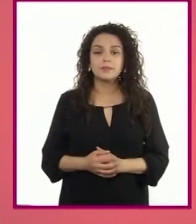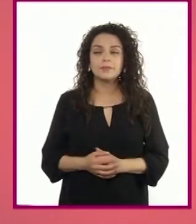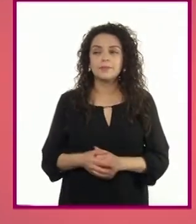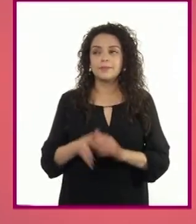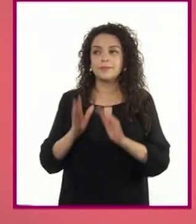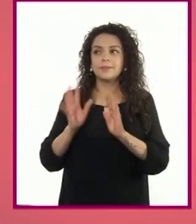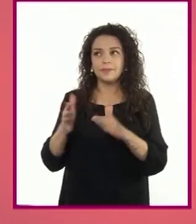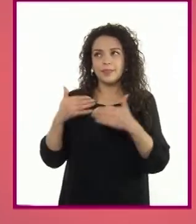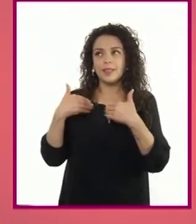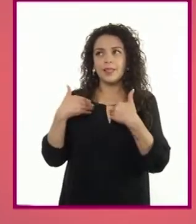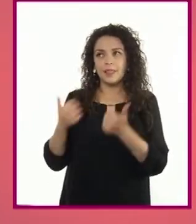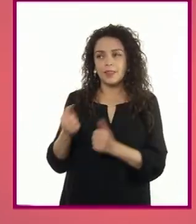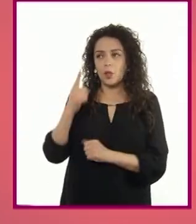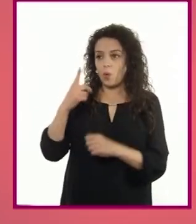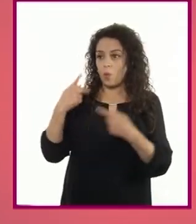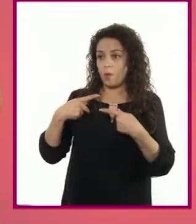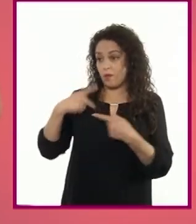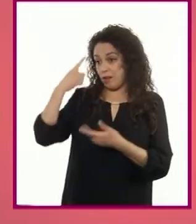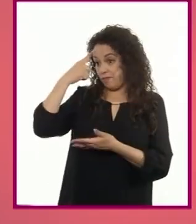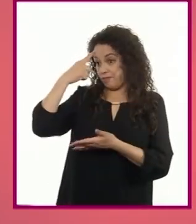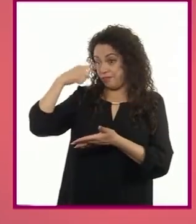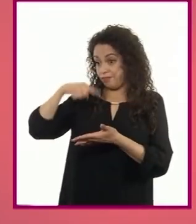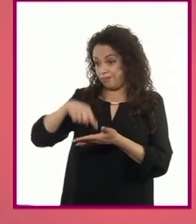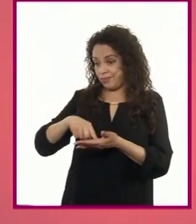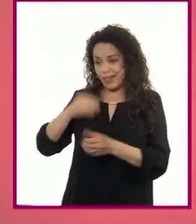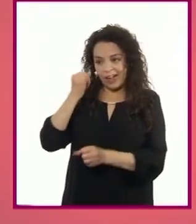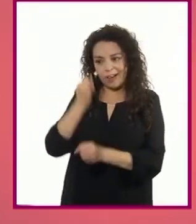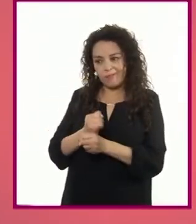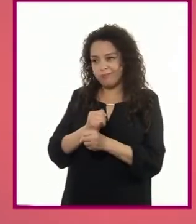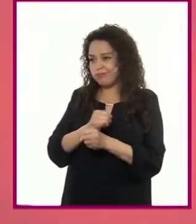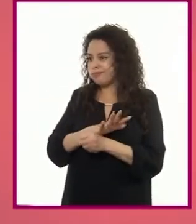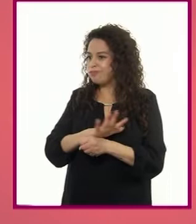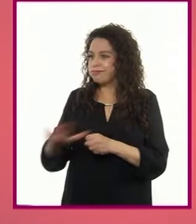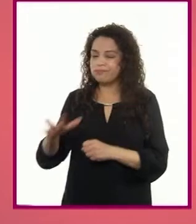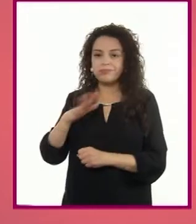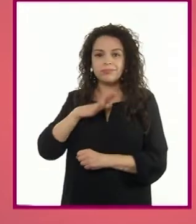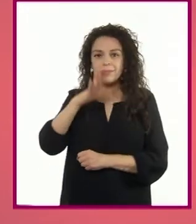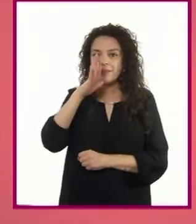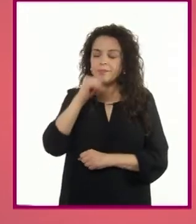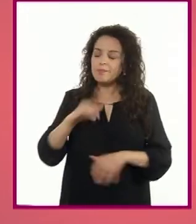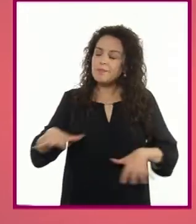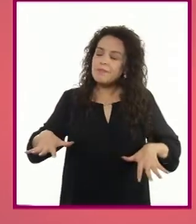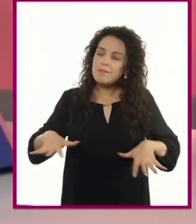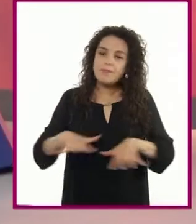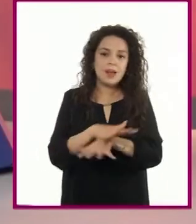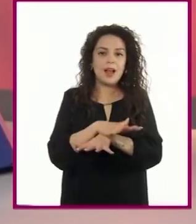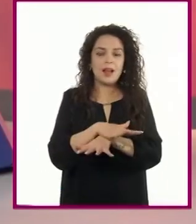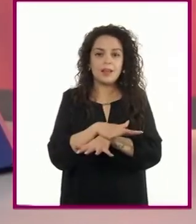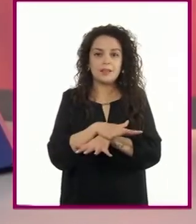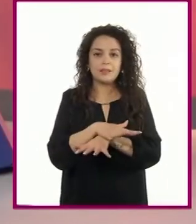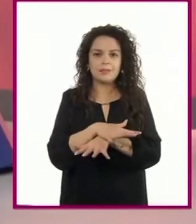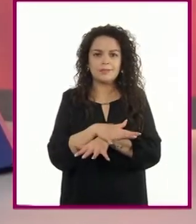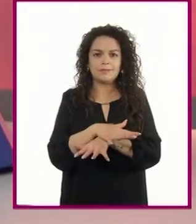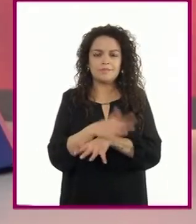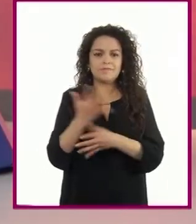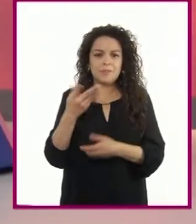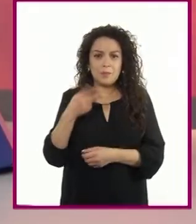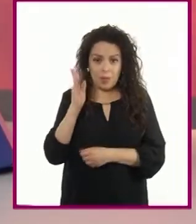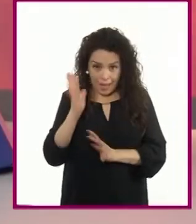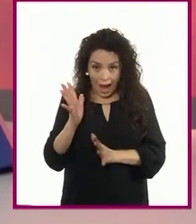Entonces una persona puede llegar a creer que es imposible tener un cambio y ni siquiera se da ya